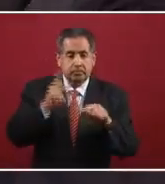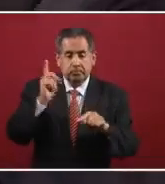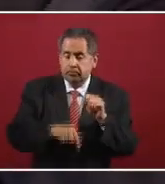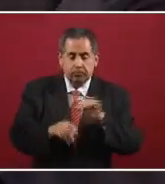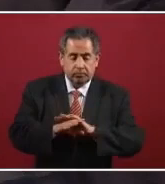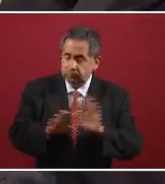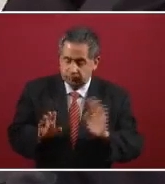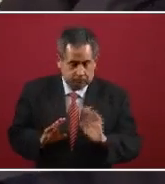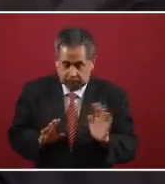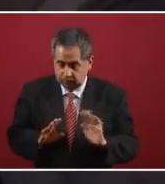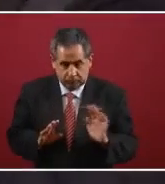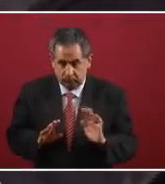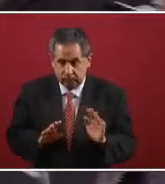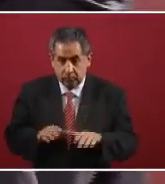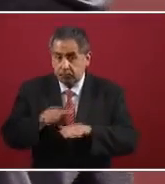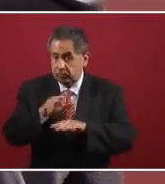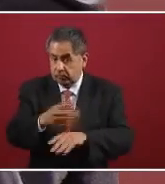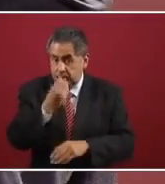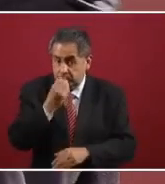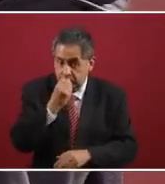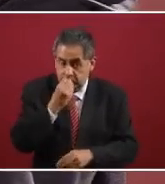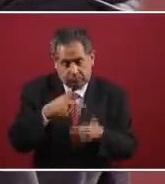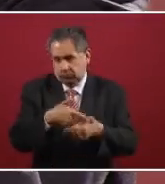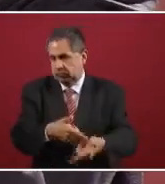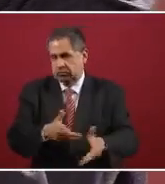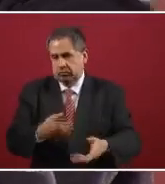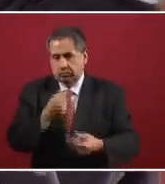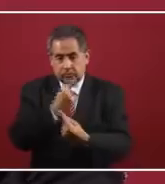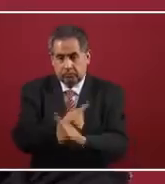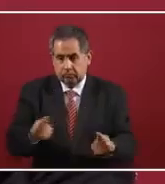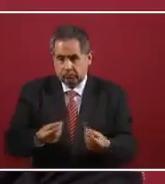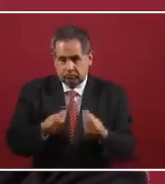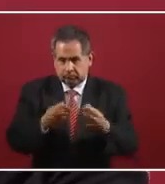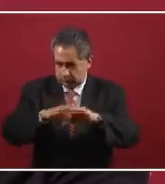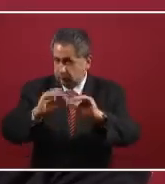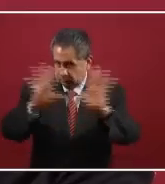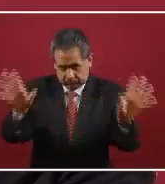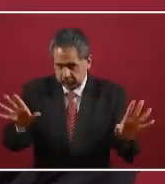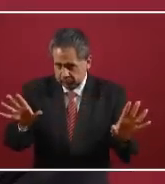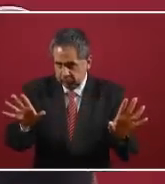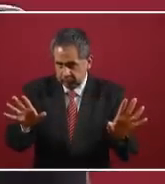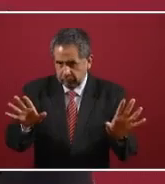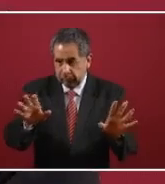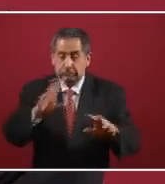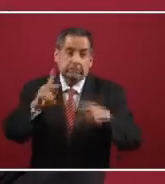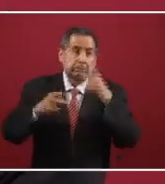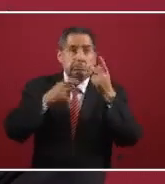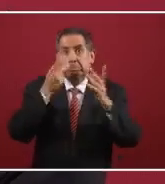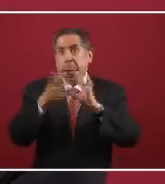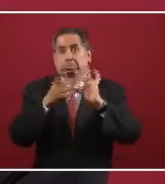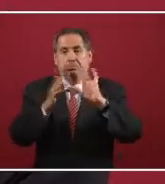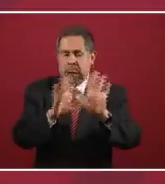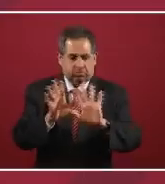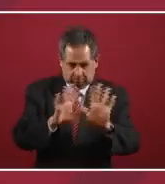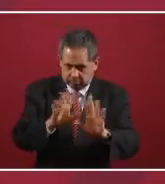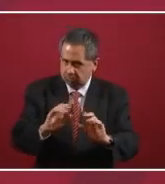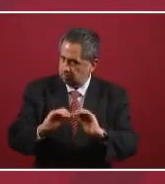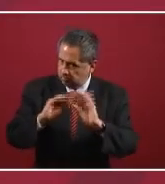que ver con la alimentación de los niños, para ser claros, pues, porque luego